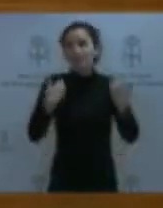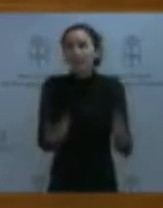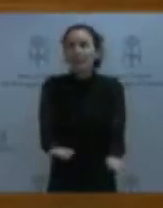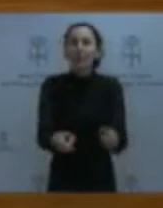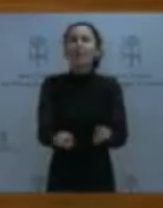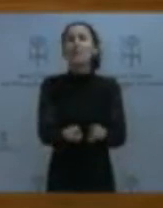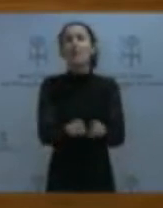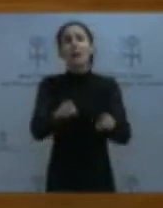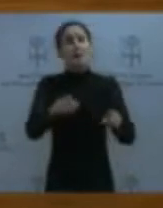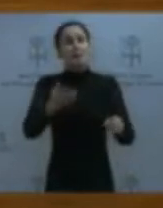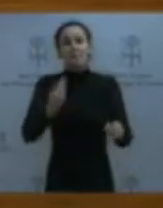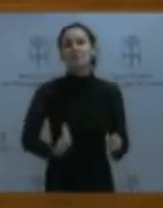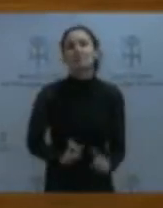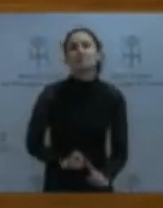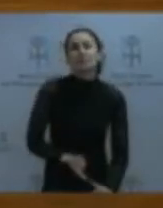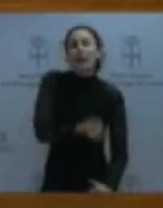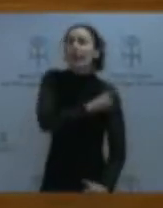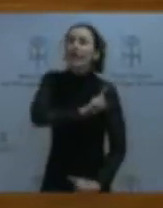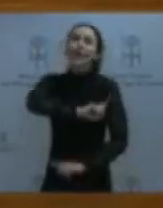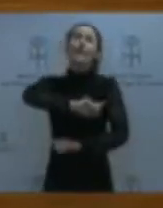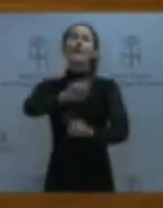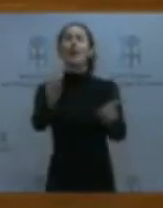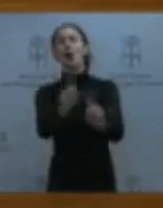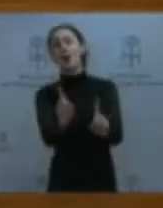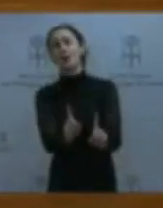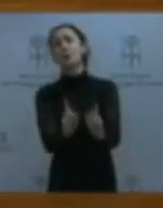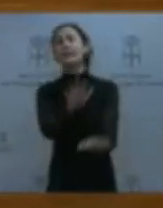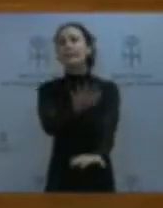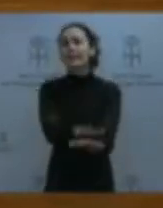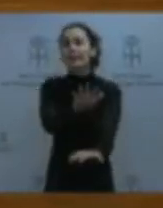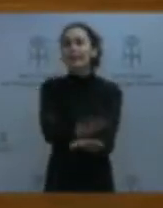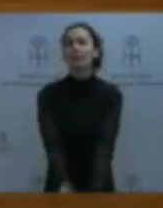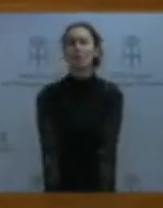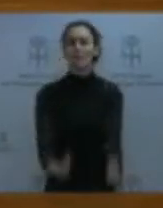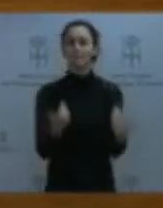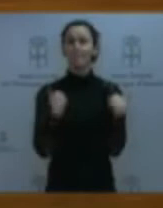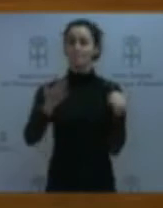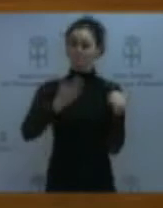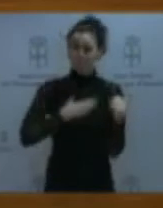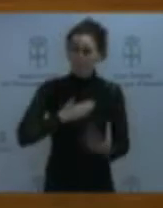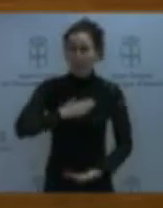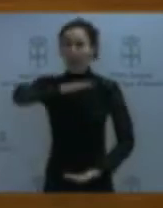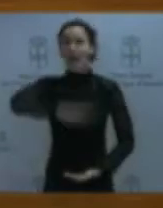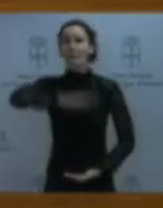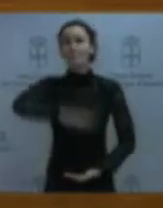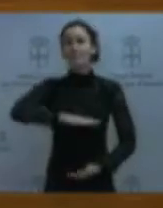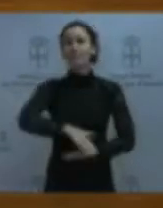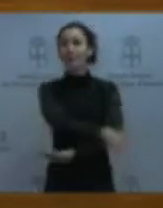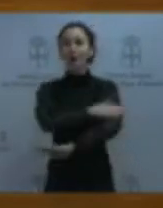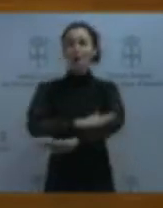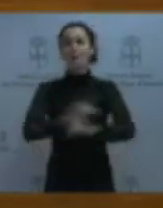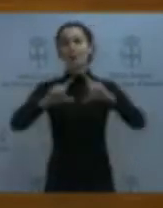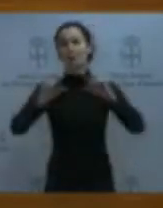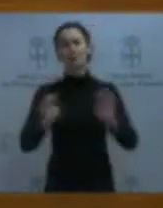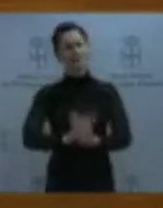de madre y coloquémonos en donde debemos estar, en las competencias y en las posibilidades del Gobierno de Asturias.